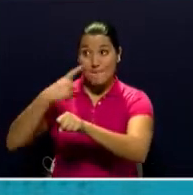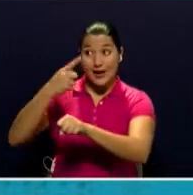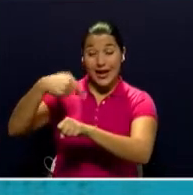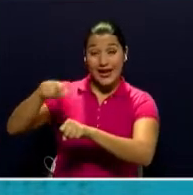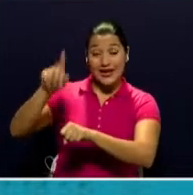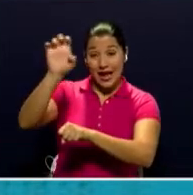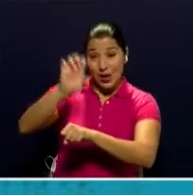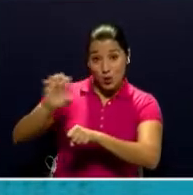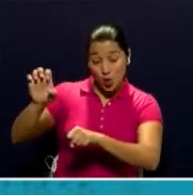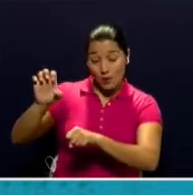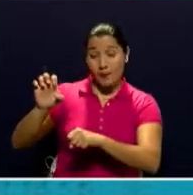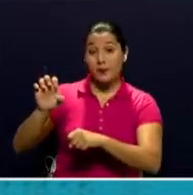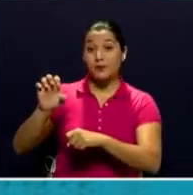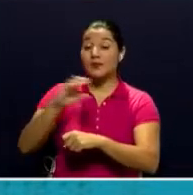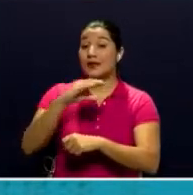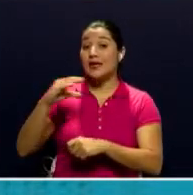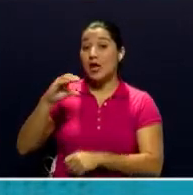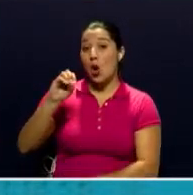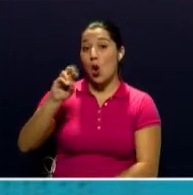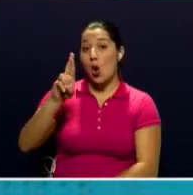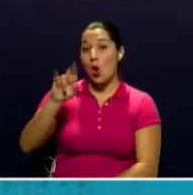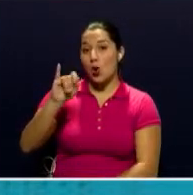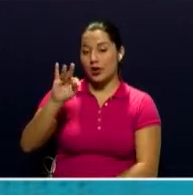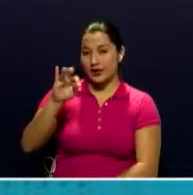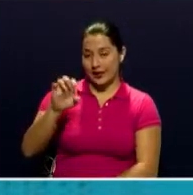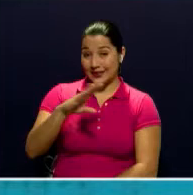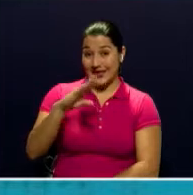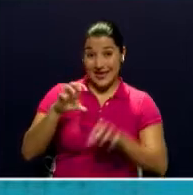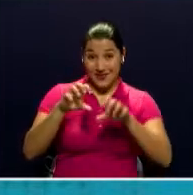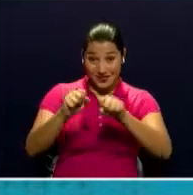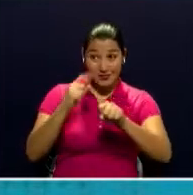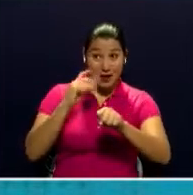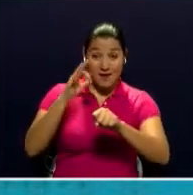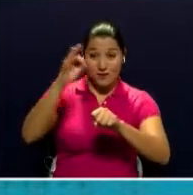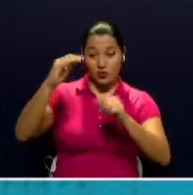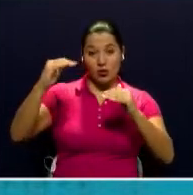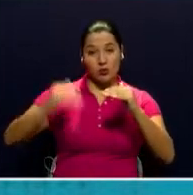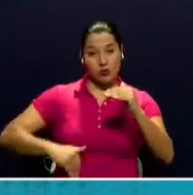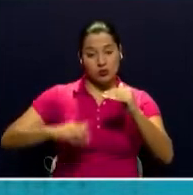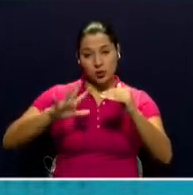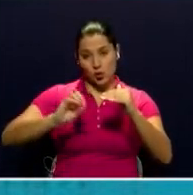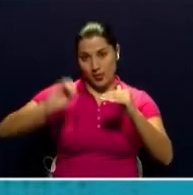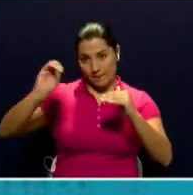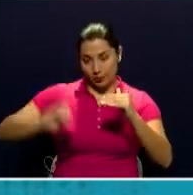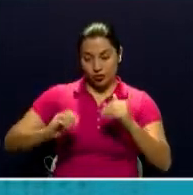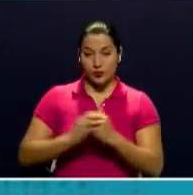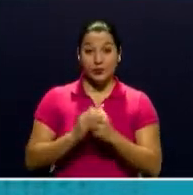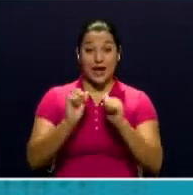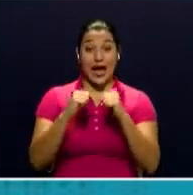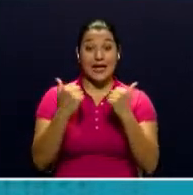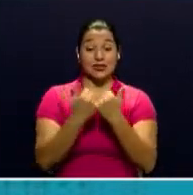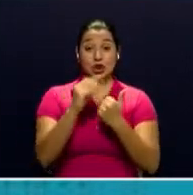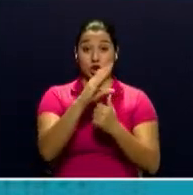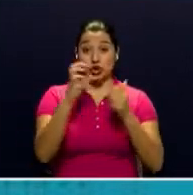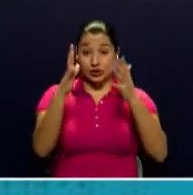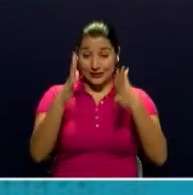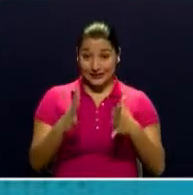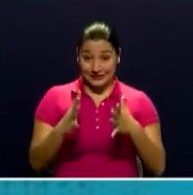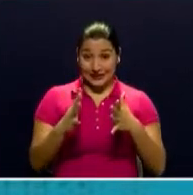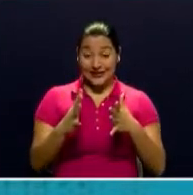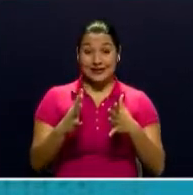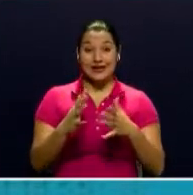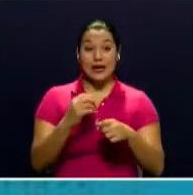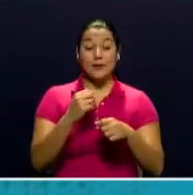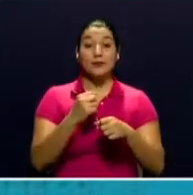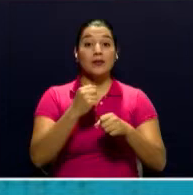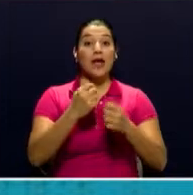y Oriente, y las reservas a futuro han caído en un 50%. Por su parte, la Asociación Costarricense de Operadores de